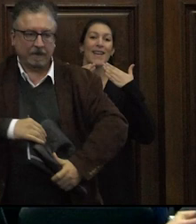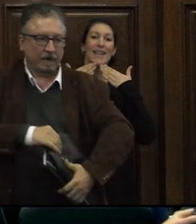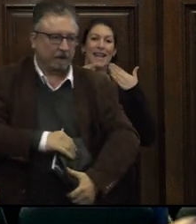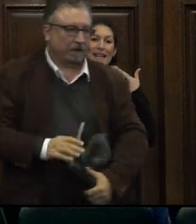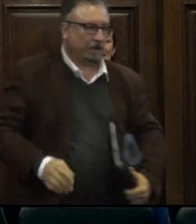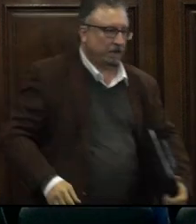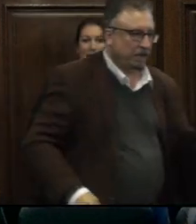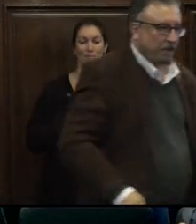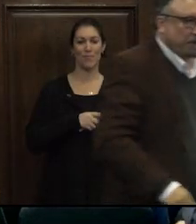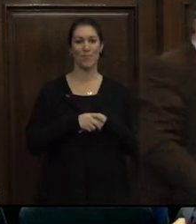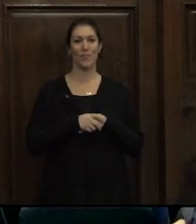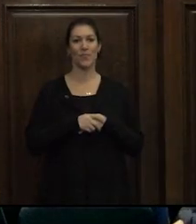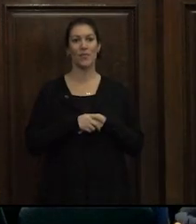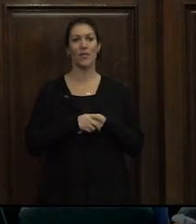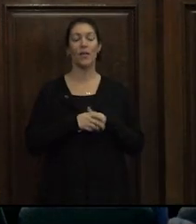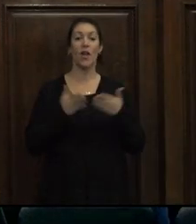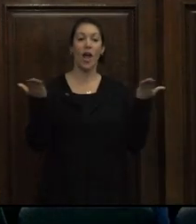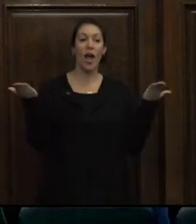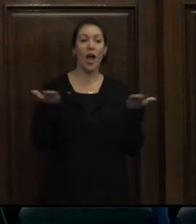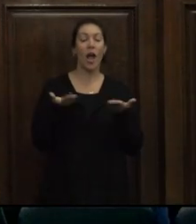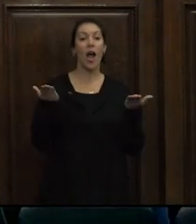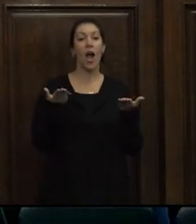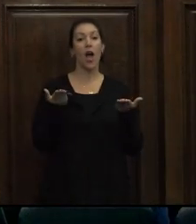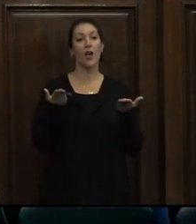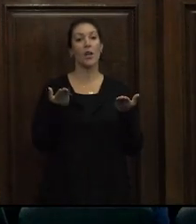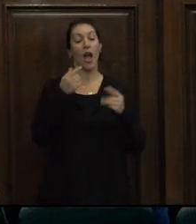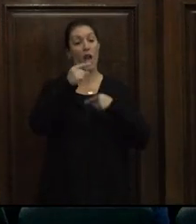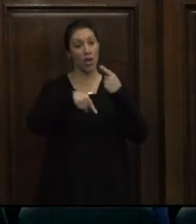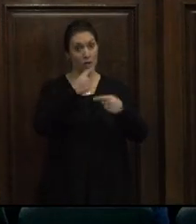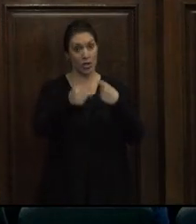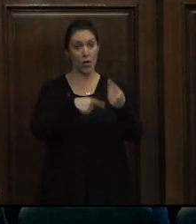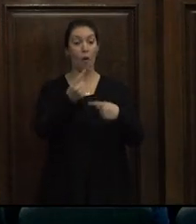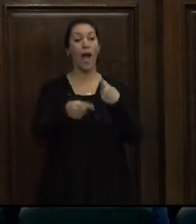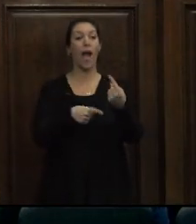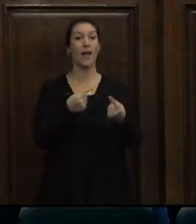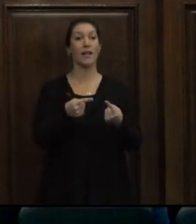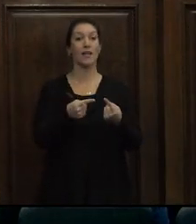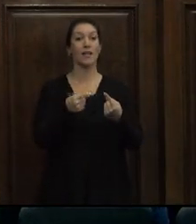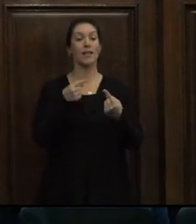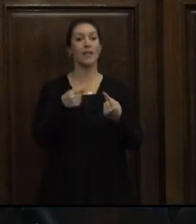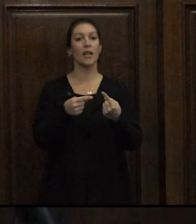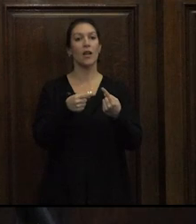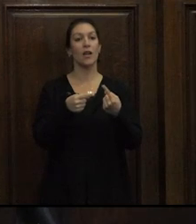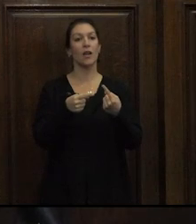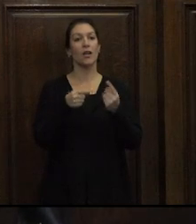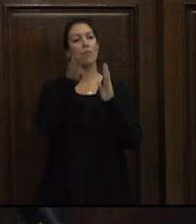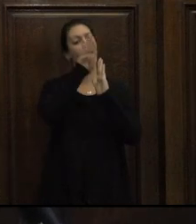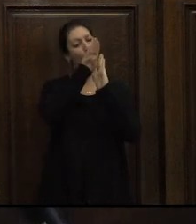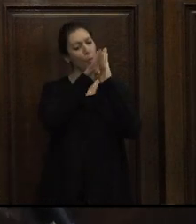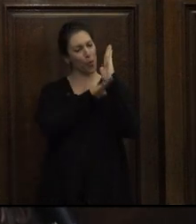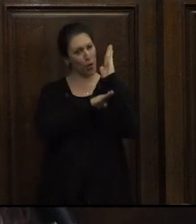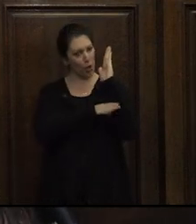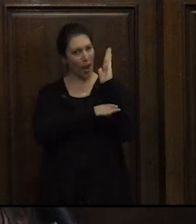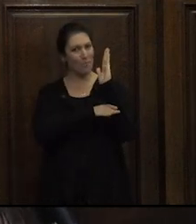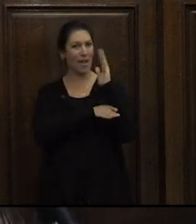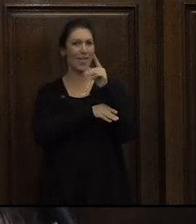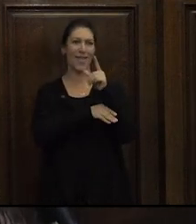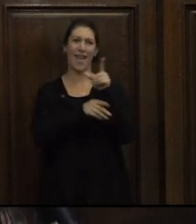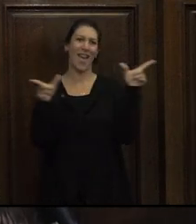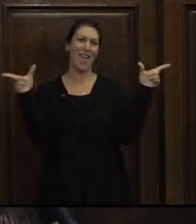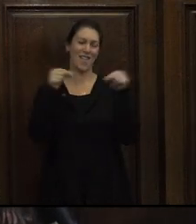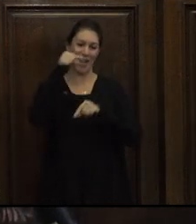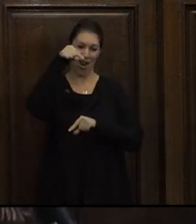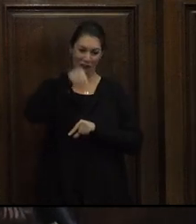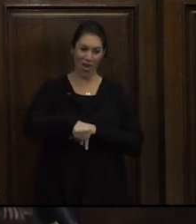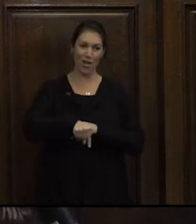Muchas gracias, Paula. Y bueno, ahora para seguir con el orden de este acto de